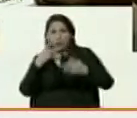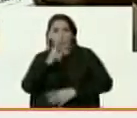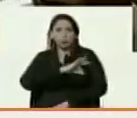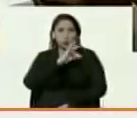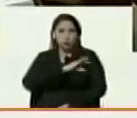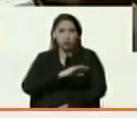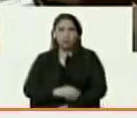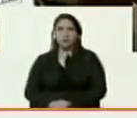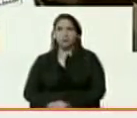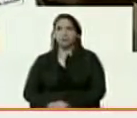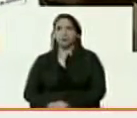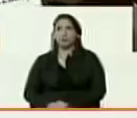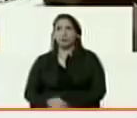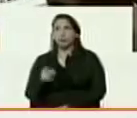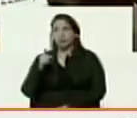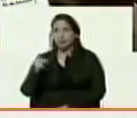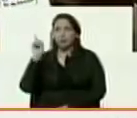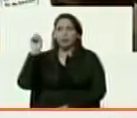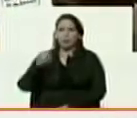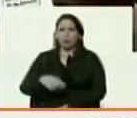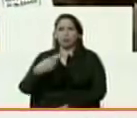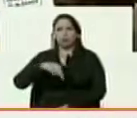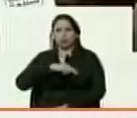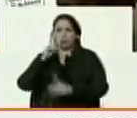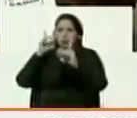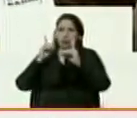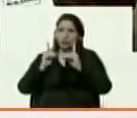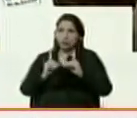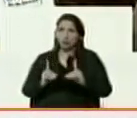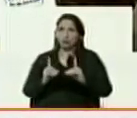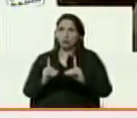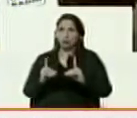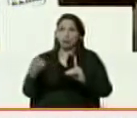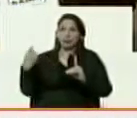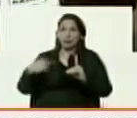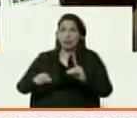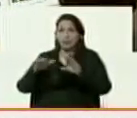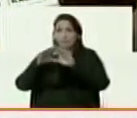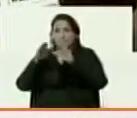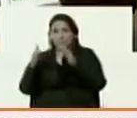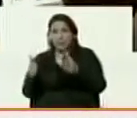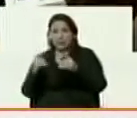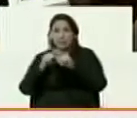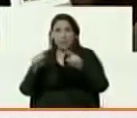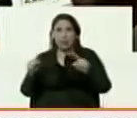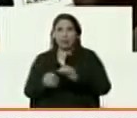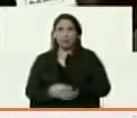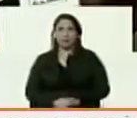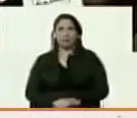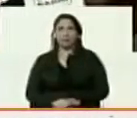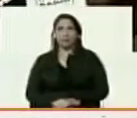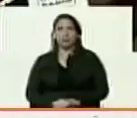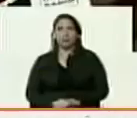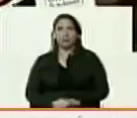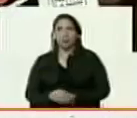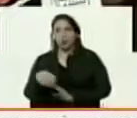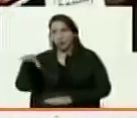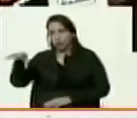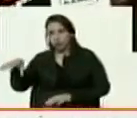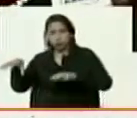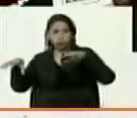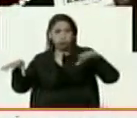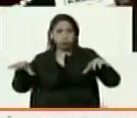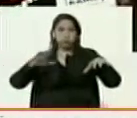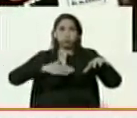que para ellos también hemos decidido tener una mesa para que tanto uno como otro sector